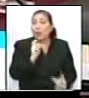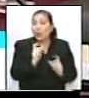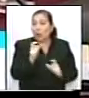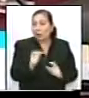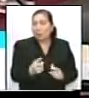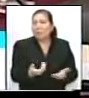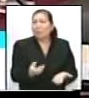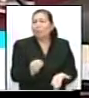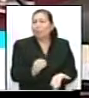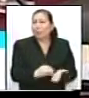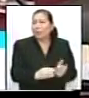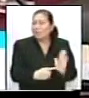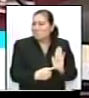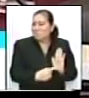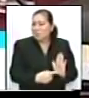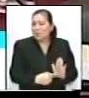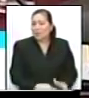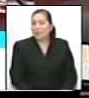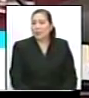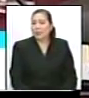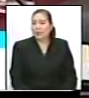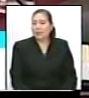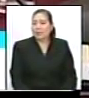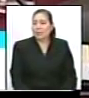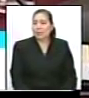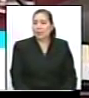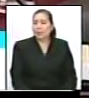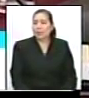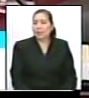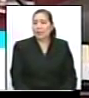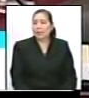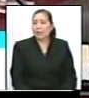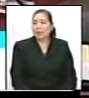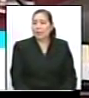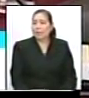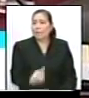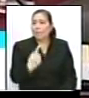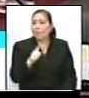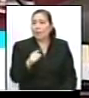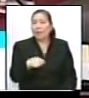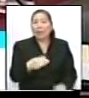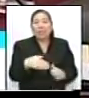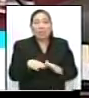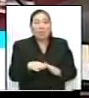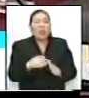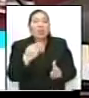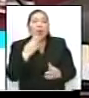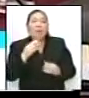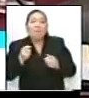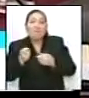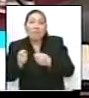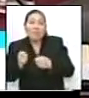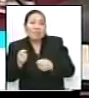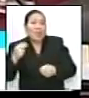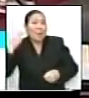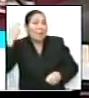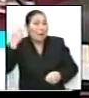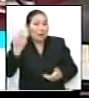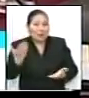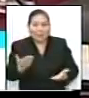¿Qué más demostración de que ese es un caso meramente político